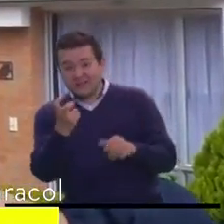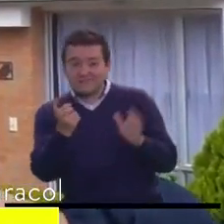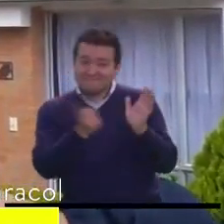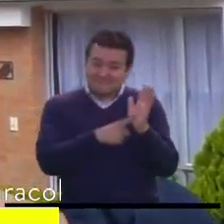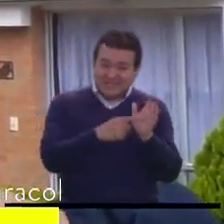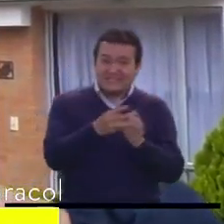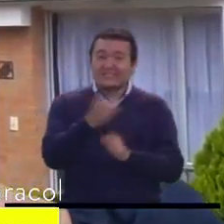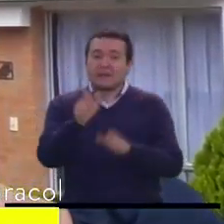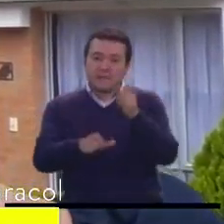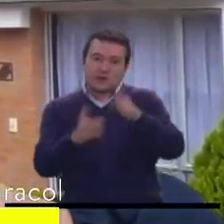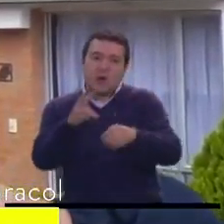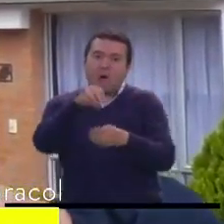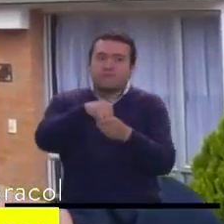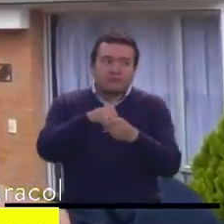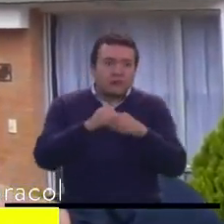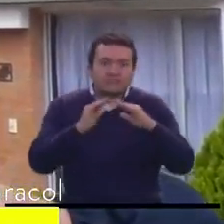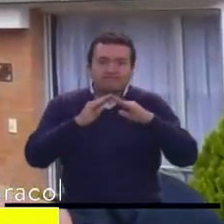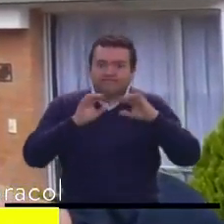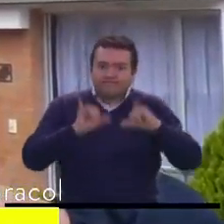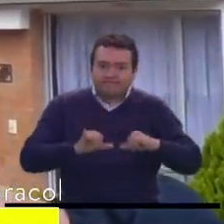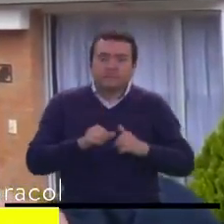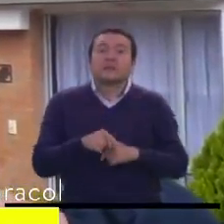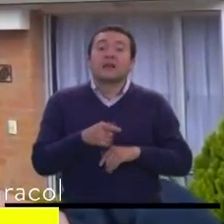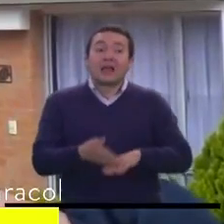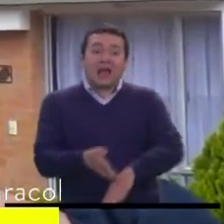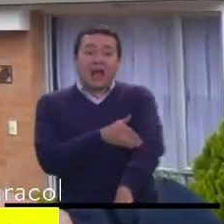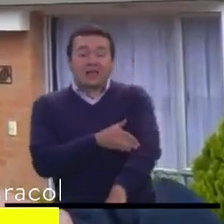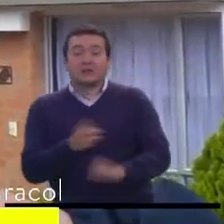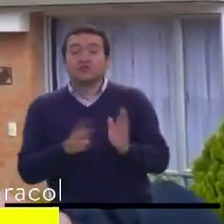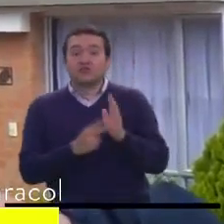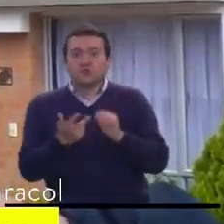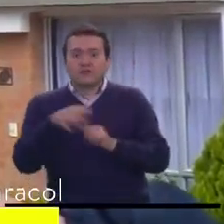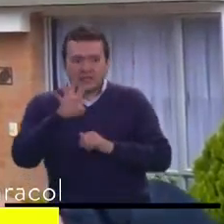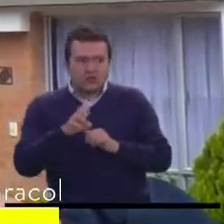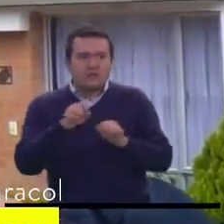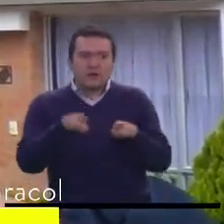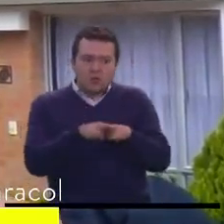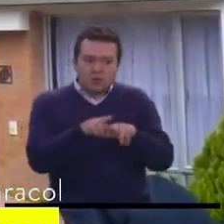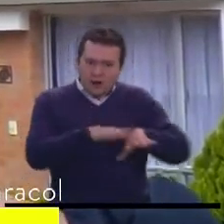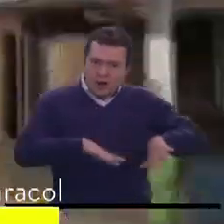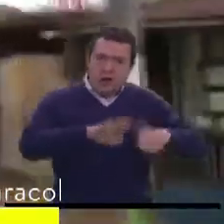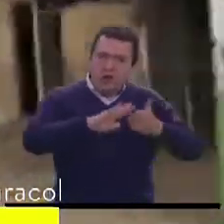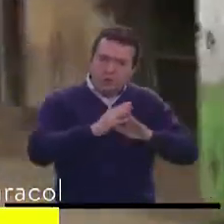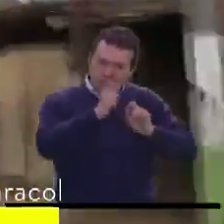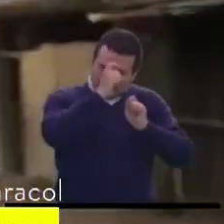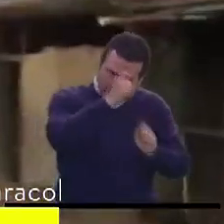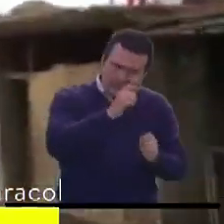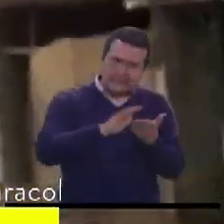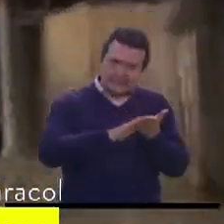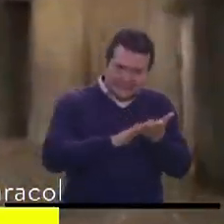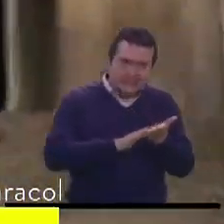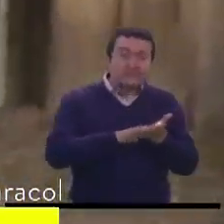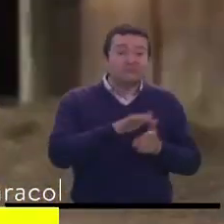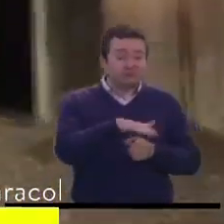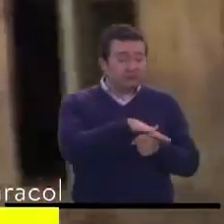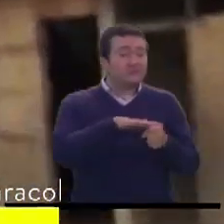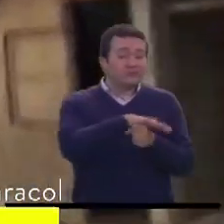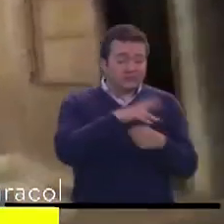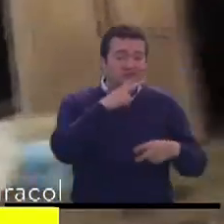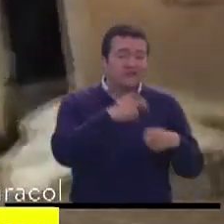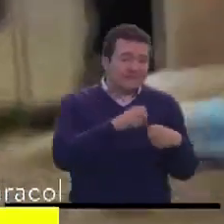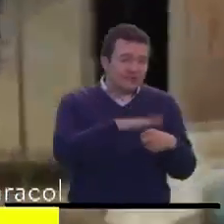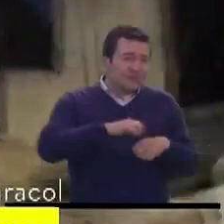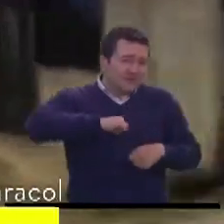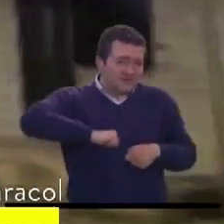una comunidad que es sujeto de reparación desde el año 2019, una situación pues bastante compleja a nivel de derechos humanos. Líderes de la zona que